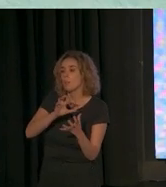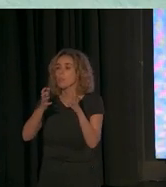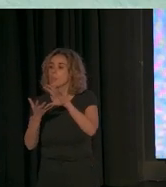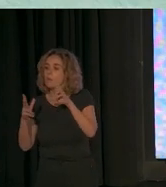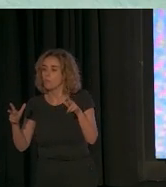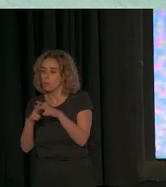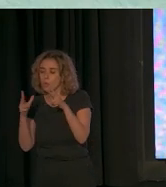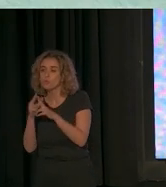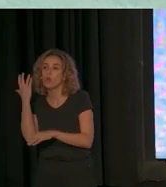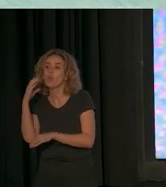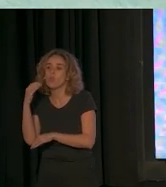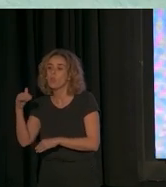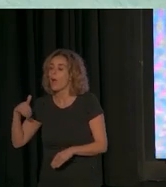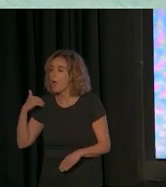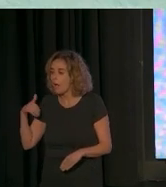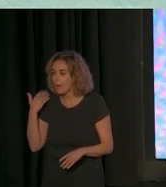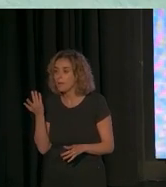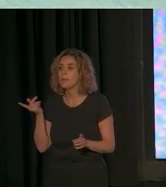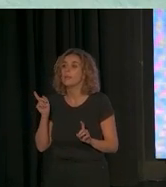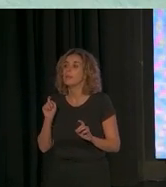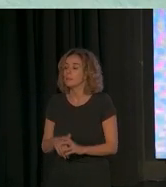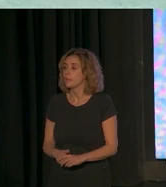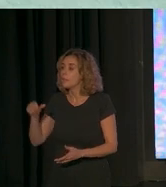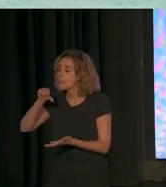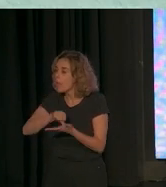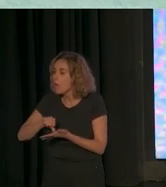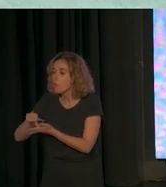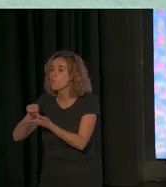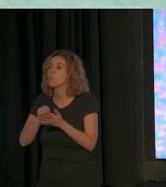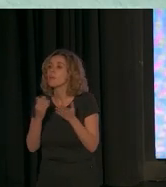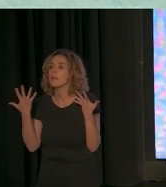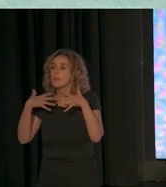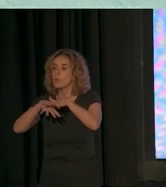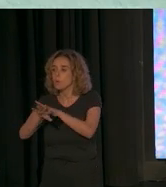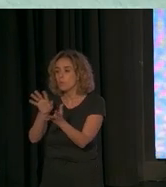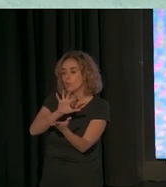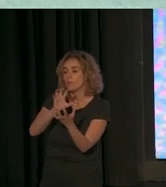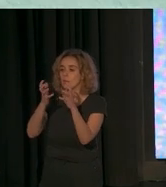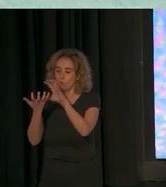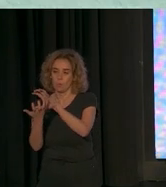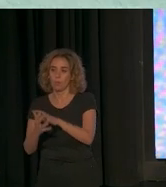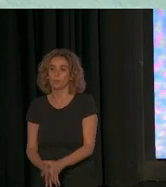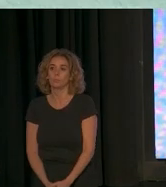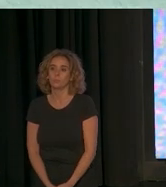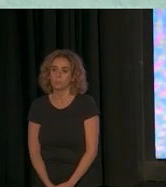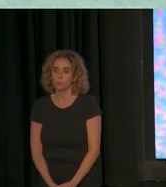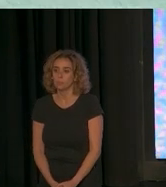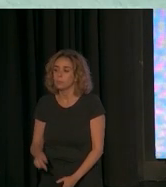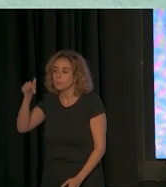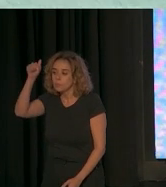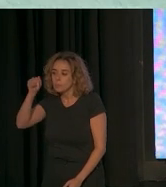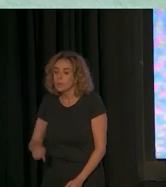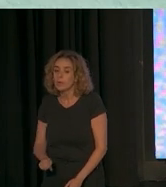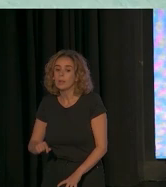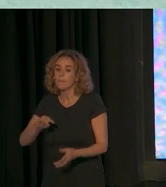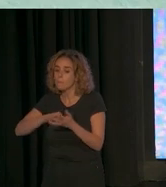social, científica, académica y profesional en el ámbito de la ciudadanía, la inclusión y la transformación. En este